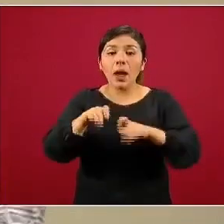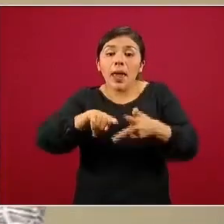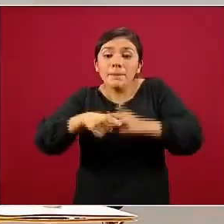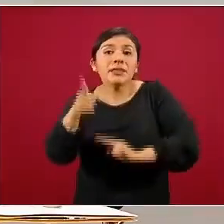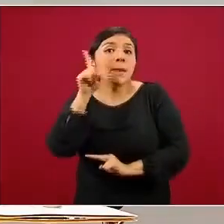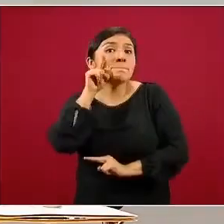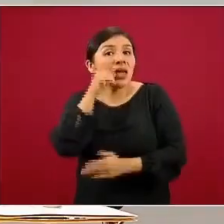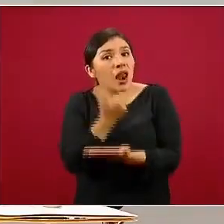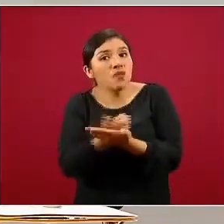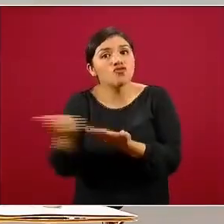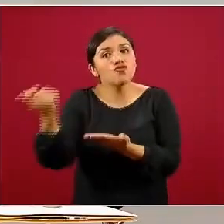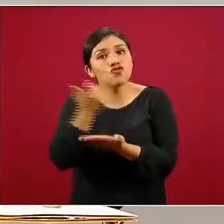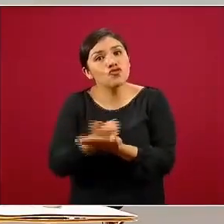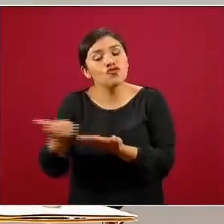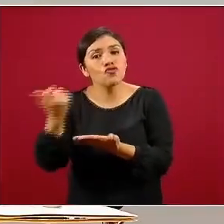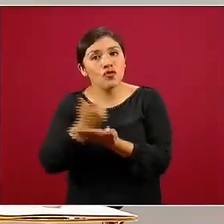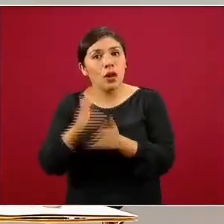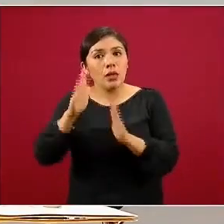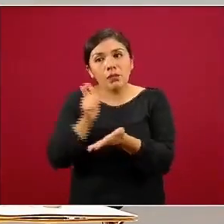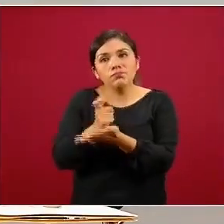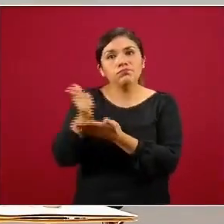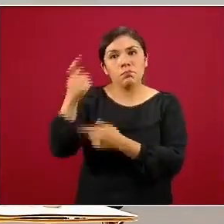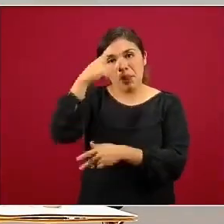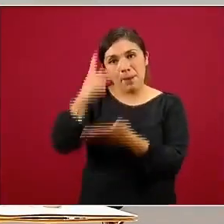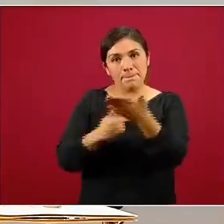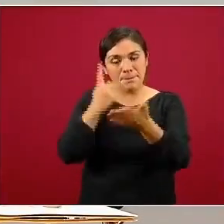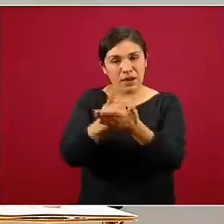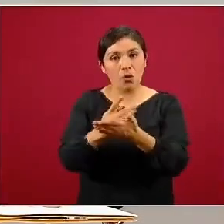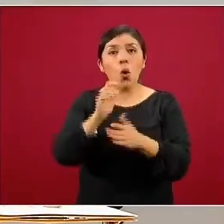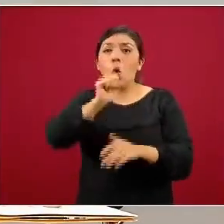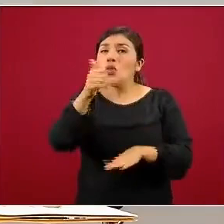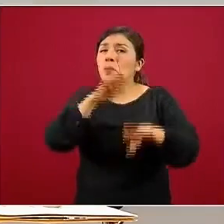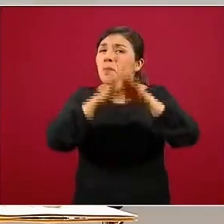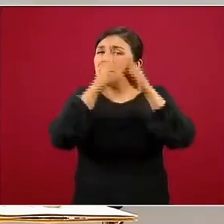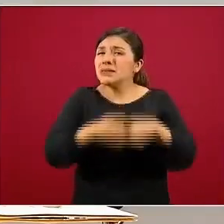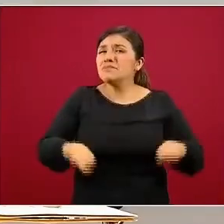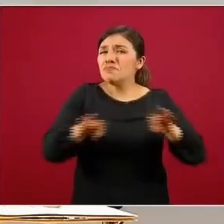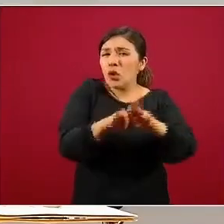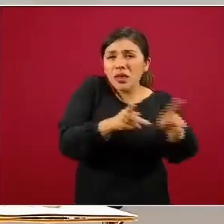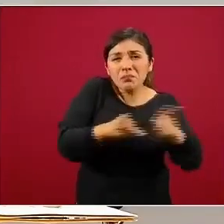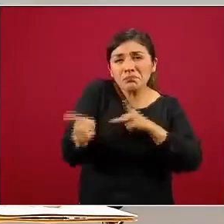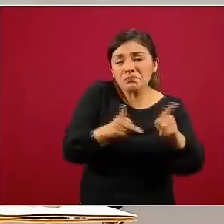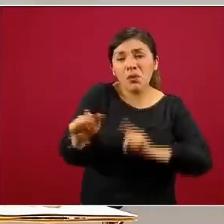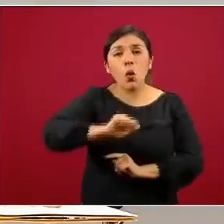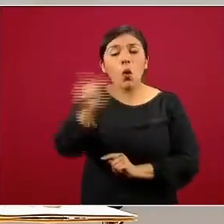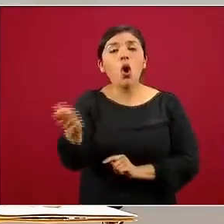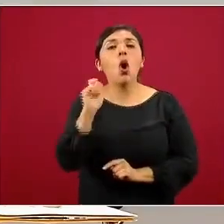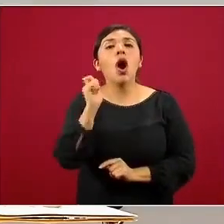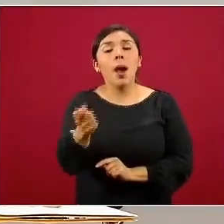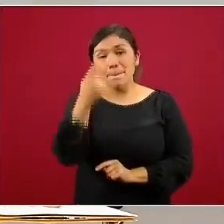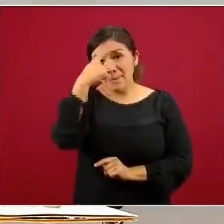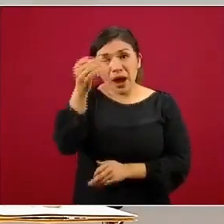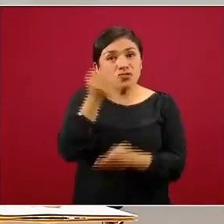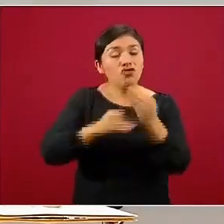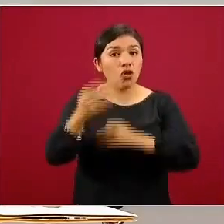de mañana en la primera etapa. Y lo más importante, quizá la acción estratégica más importante